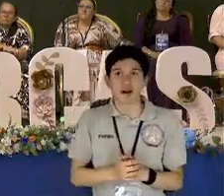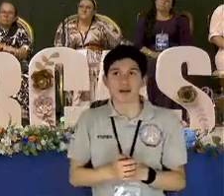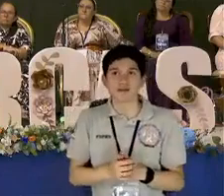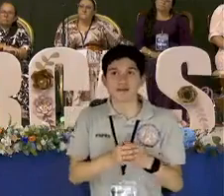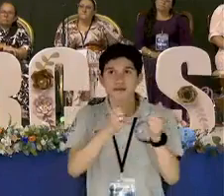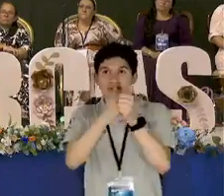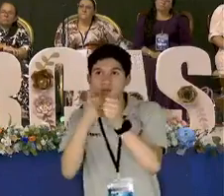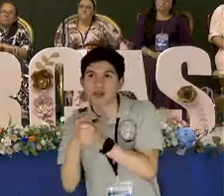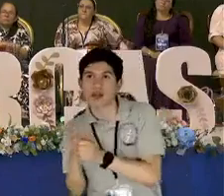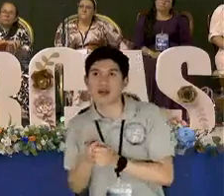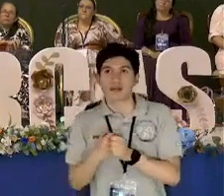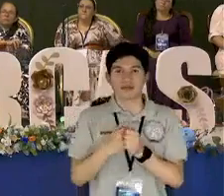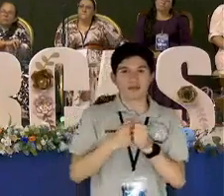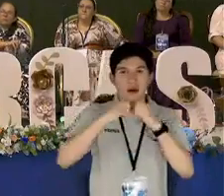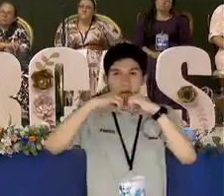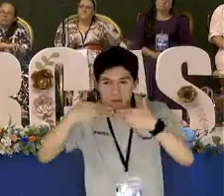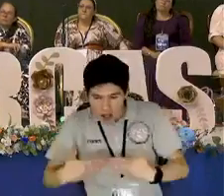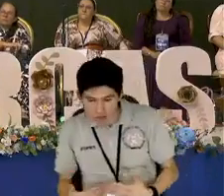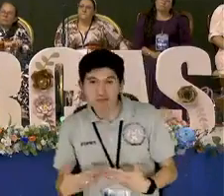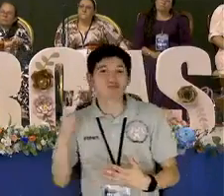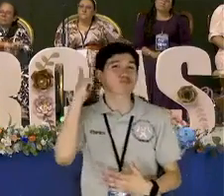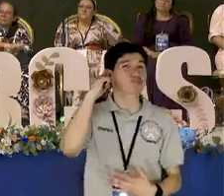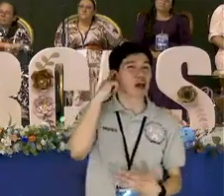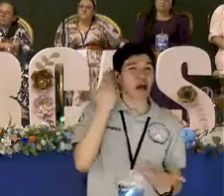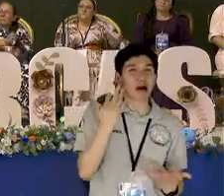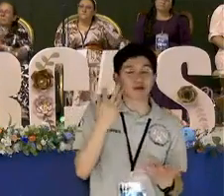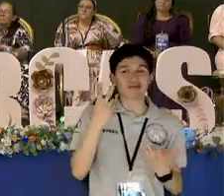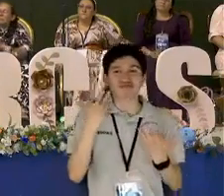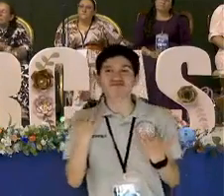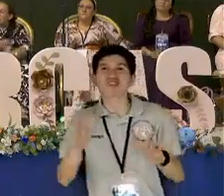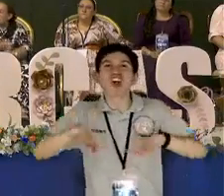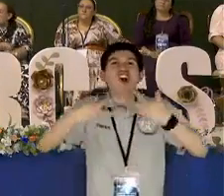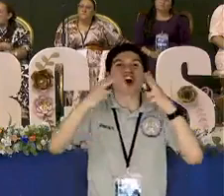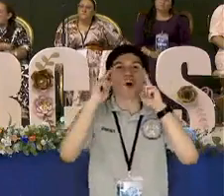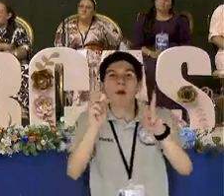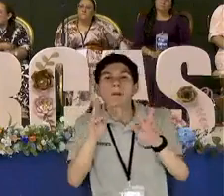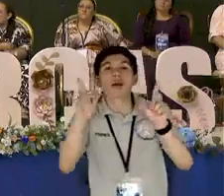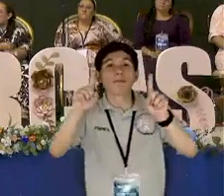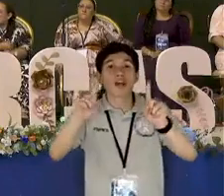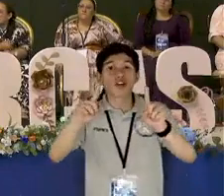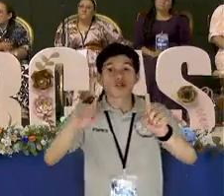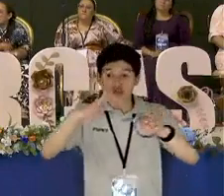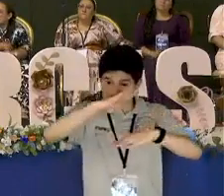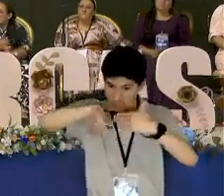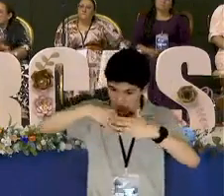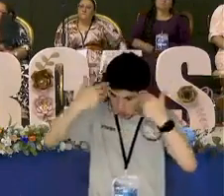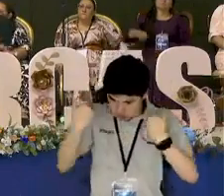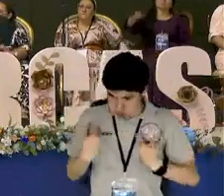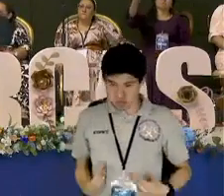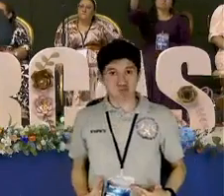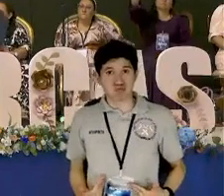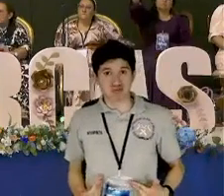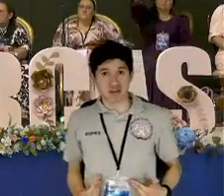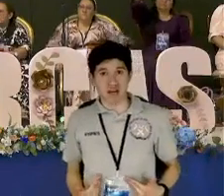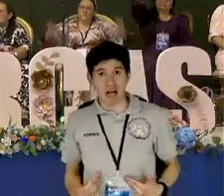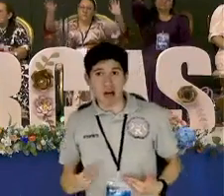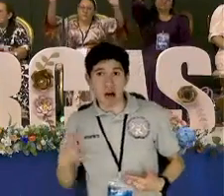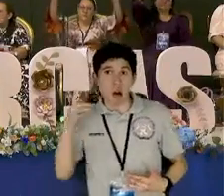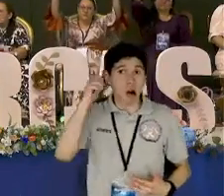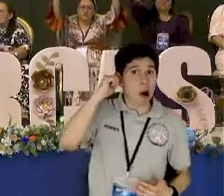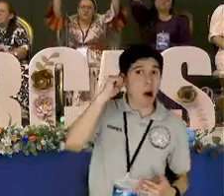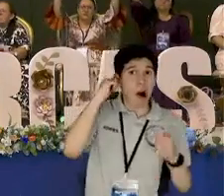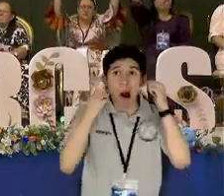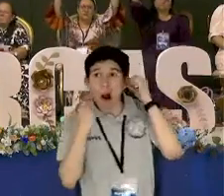oír. Y si todo el cuerpo fuera oído, no podría oler. Pero Dios puso cada parte del